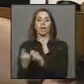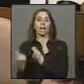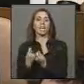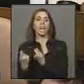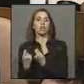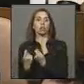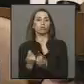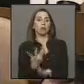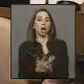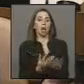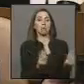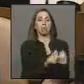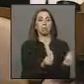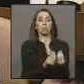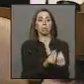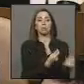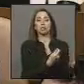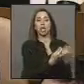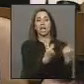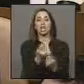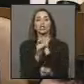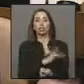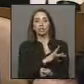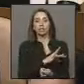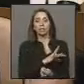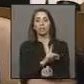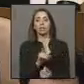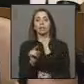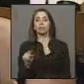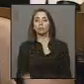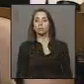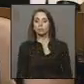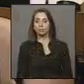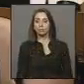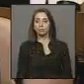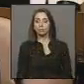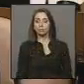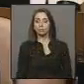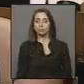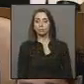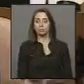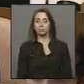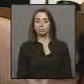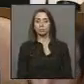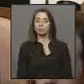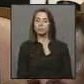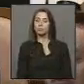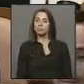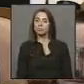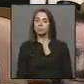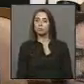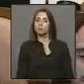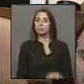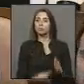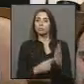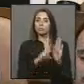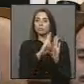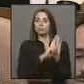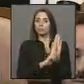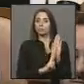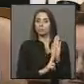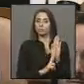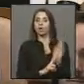que existen en Chile. Aquellos que tienen que regular y poner